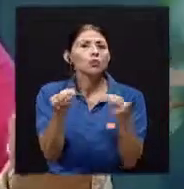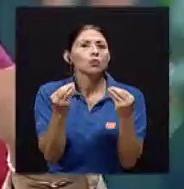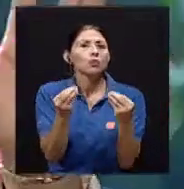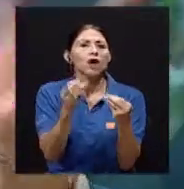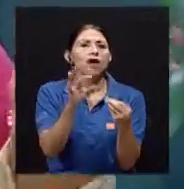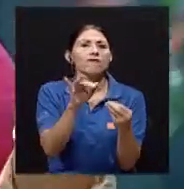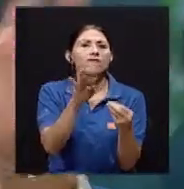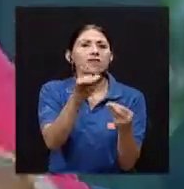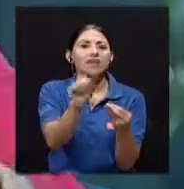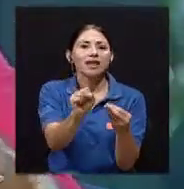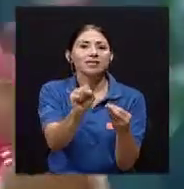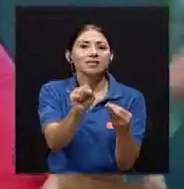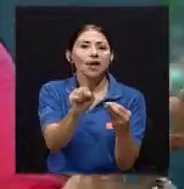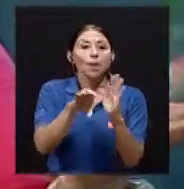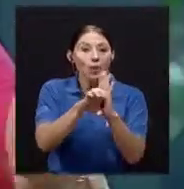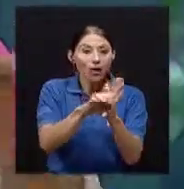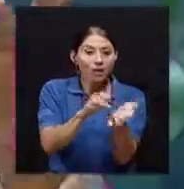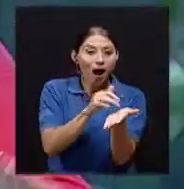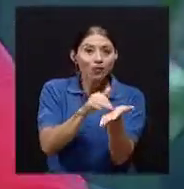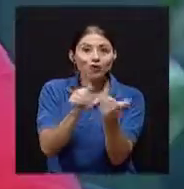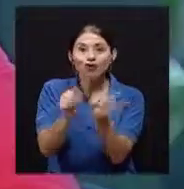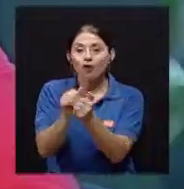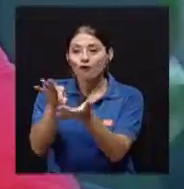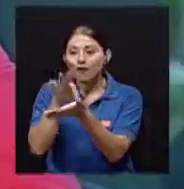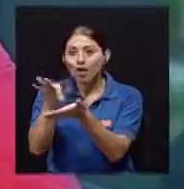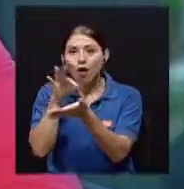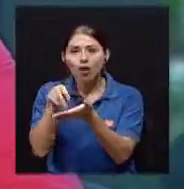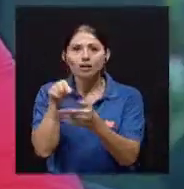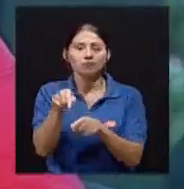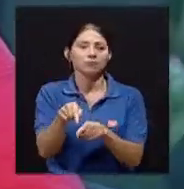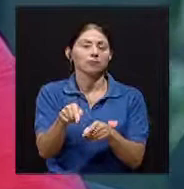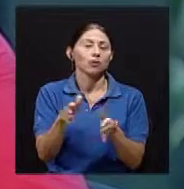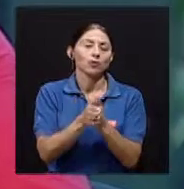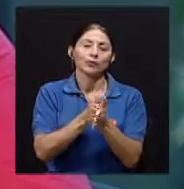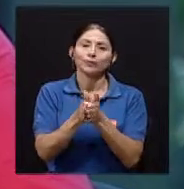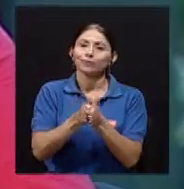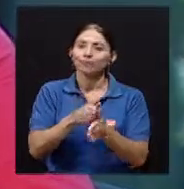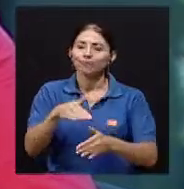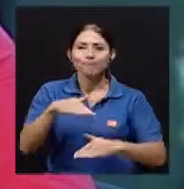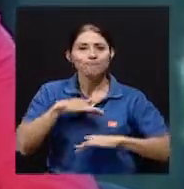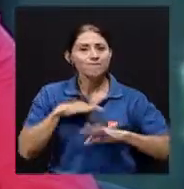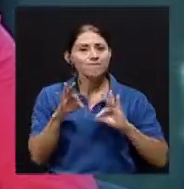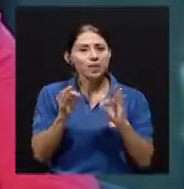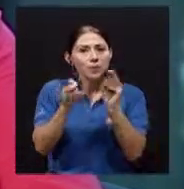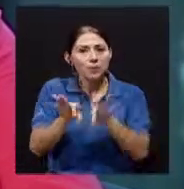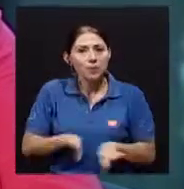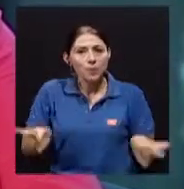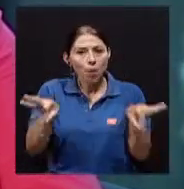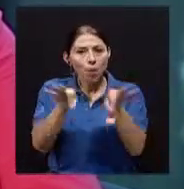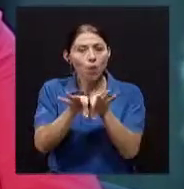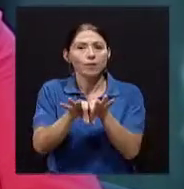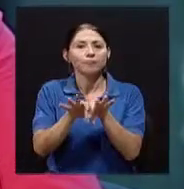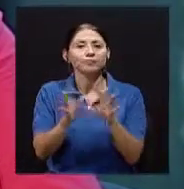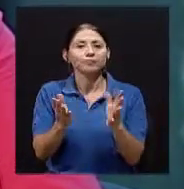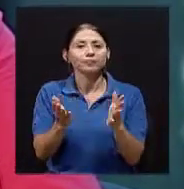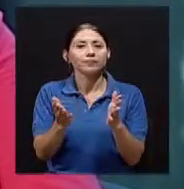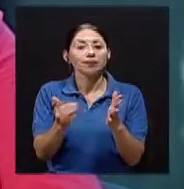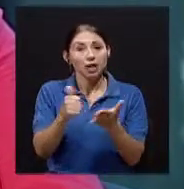con carbohidratos como el arroz con frijoles, nos dan un alimento, pues, desde el punto de vista nutritivo muy, muy importante. Y nos